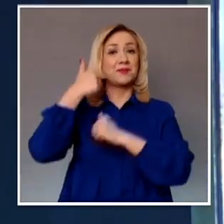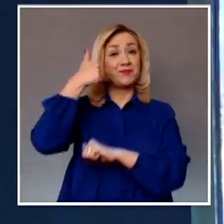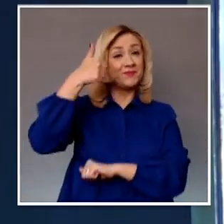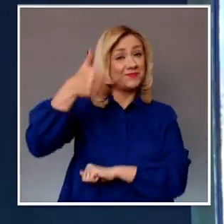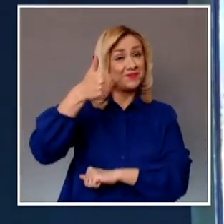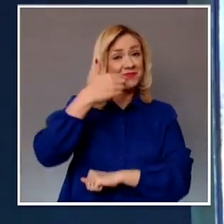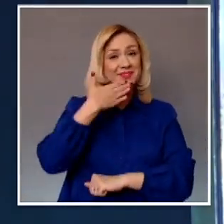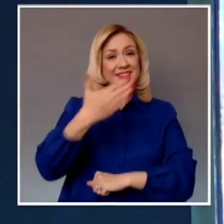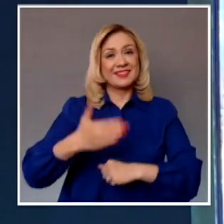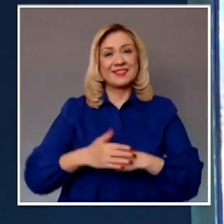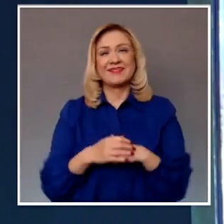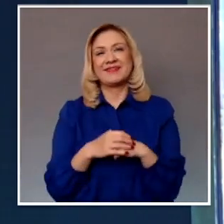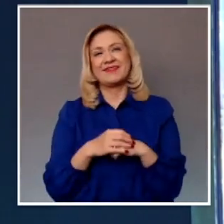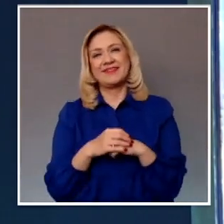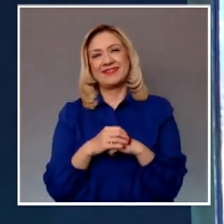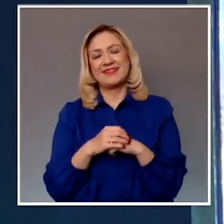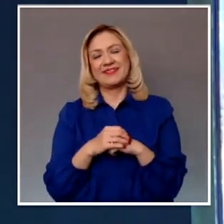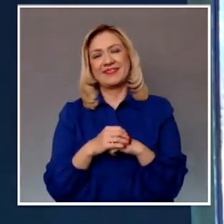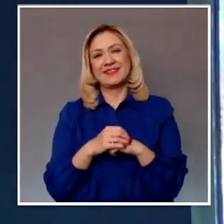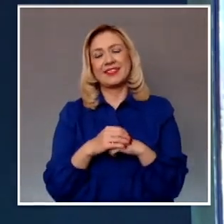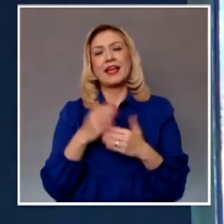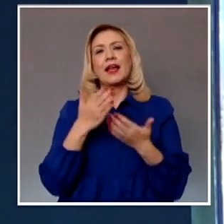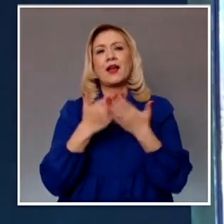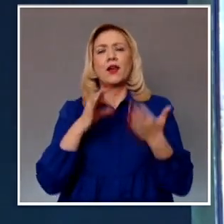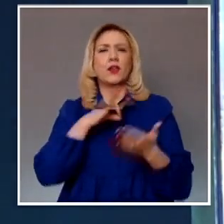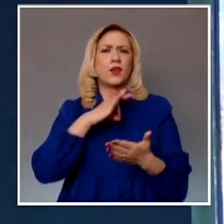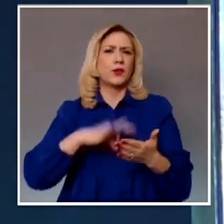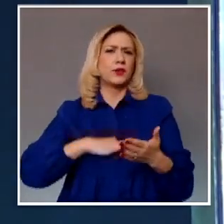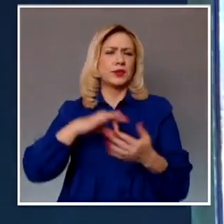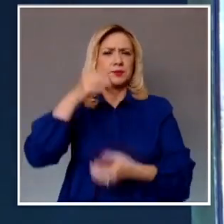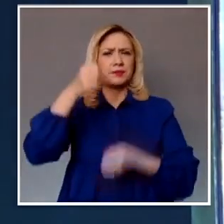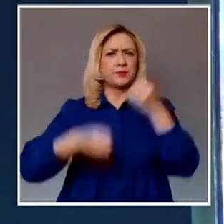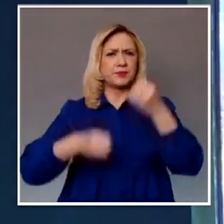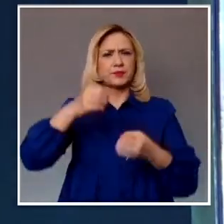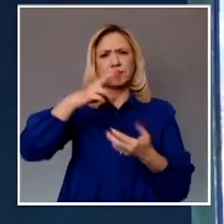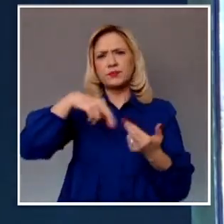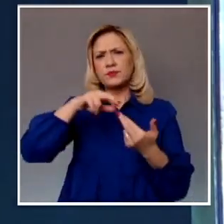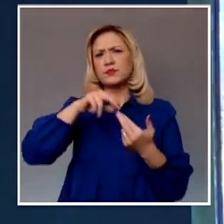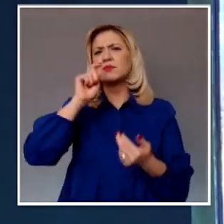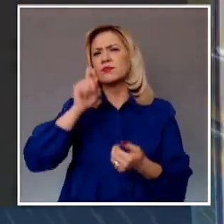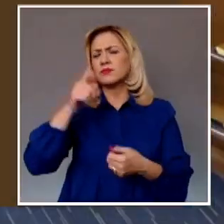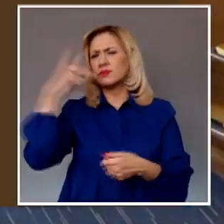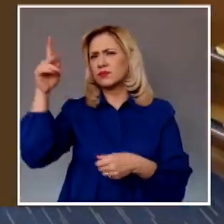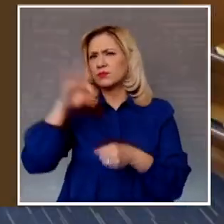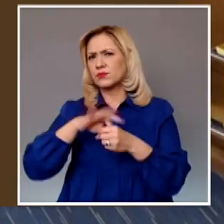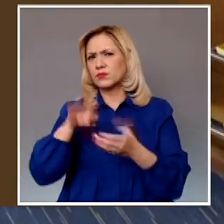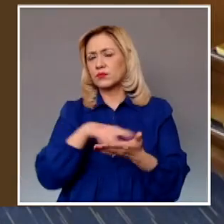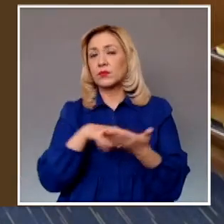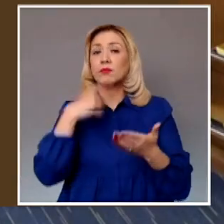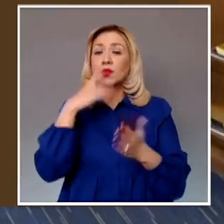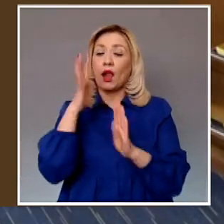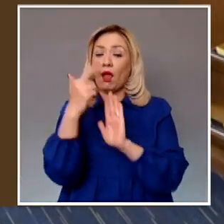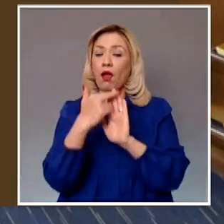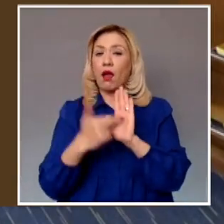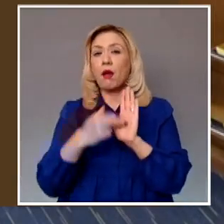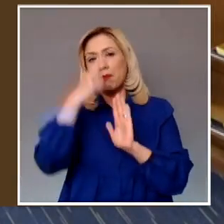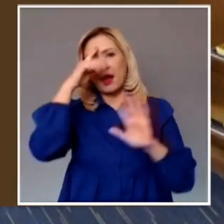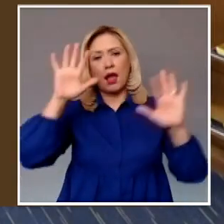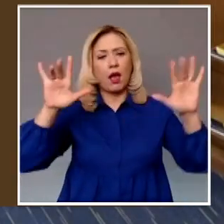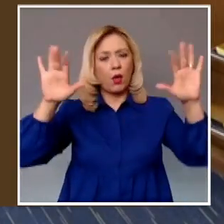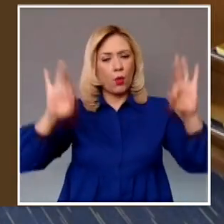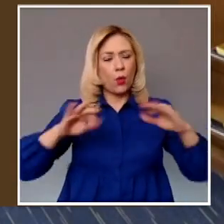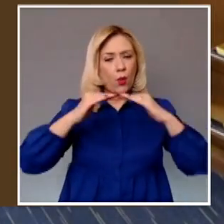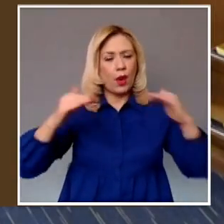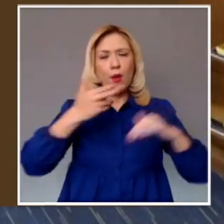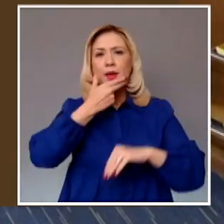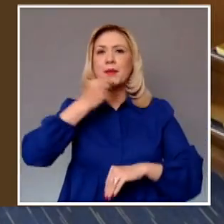Y la Sala Regional Toluca del Tribunal Electoral avaló los lineamientos de paridad de género emitidos por el Instituto Electoral de